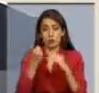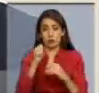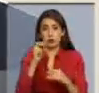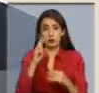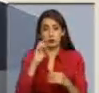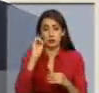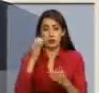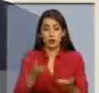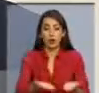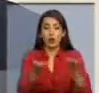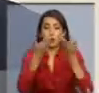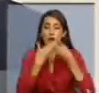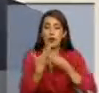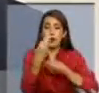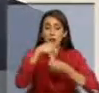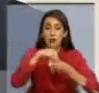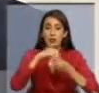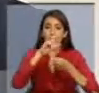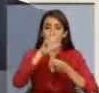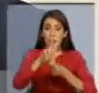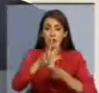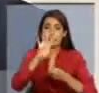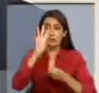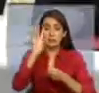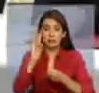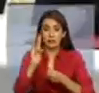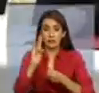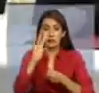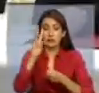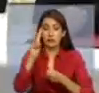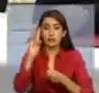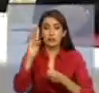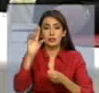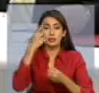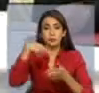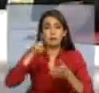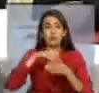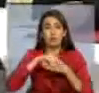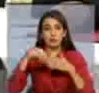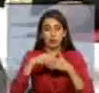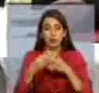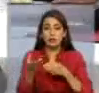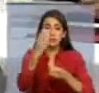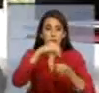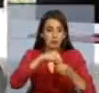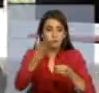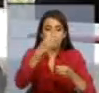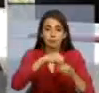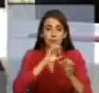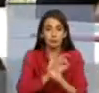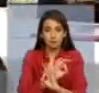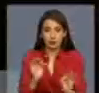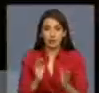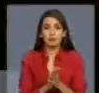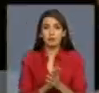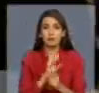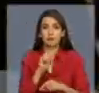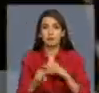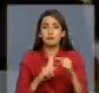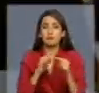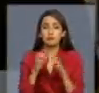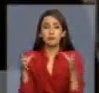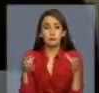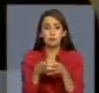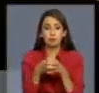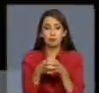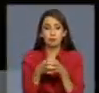recuperado 367 millones de dólares. Como parte del proceso investigativo, la Fiscalía ejecutó un operativo que